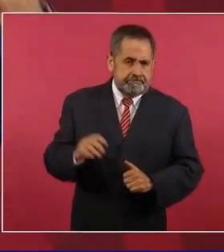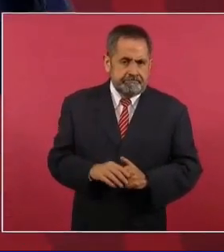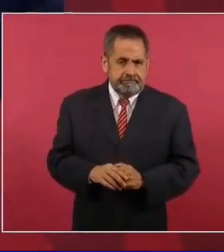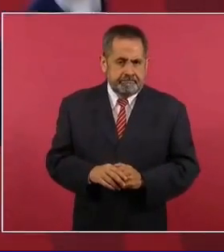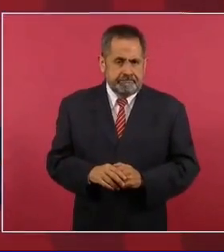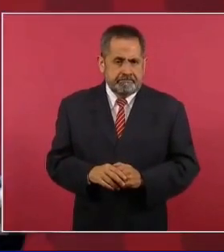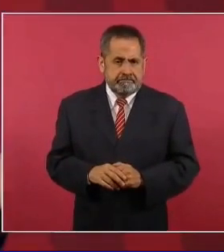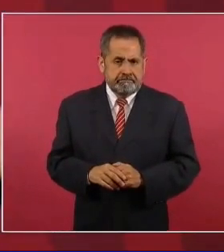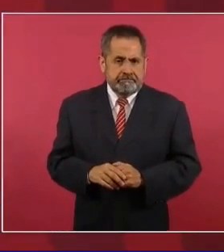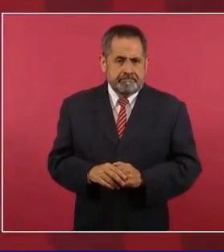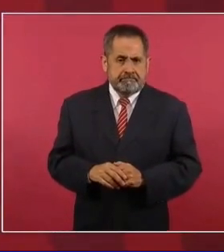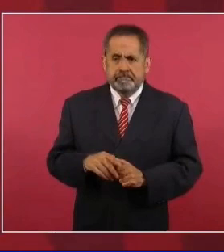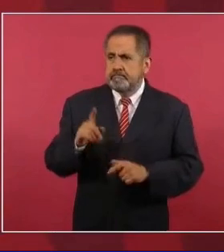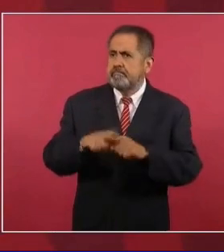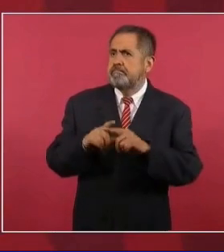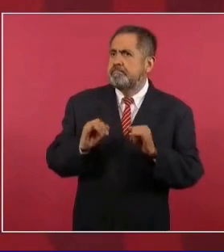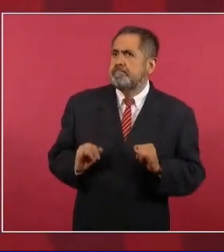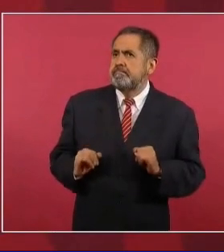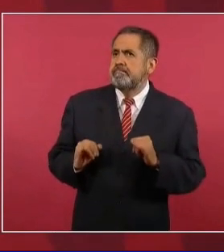se trata de una institución